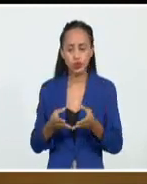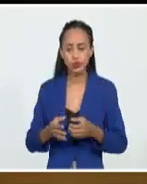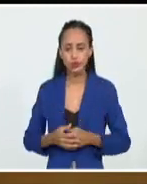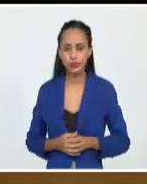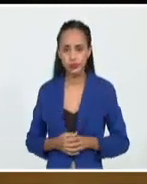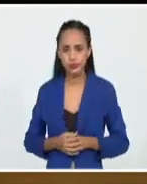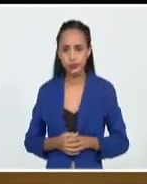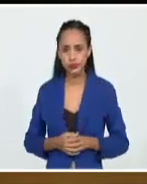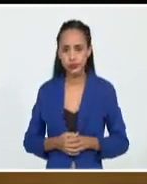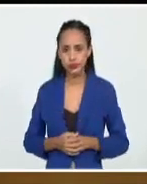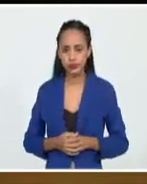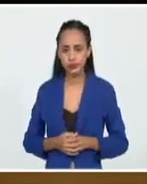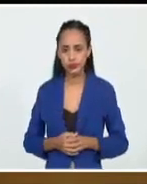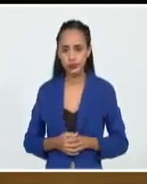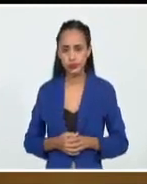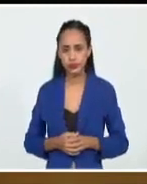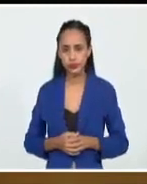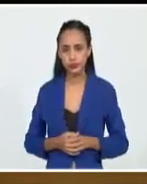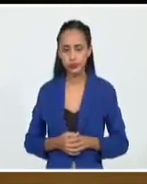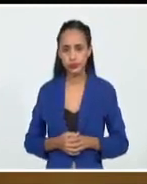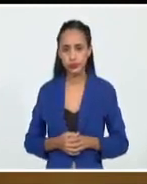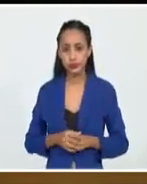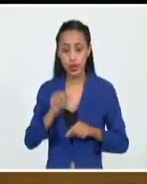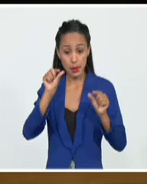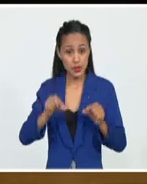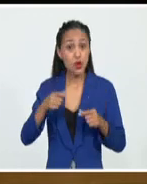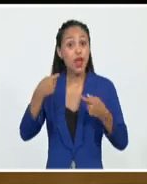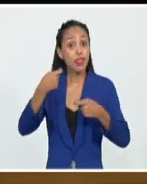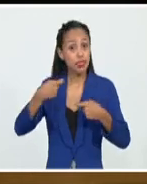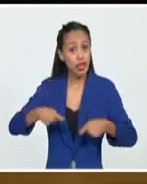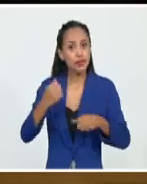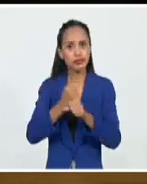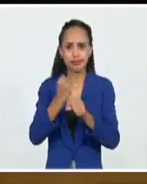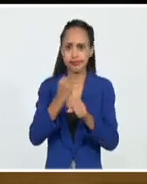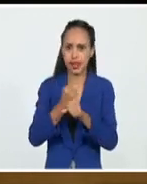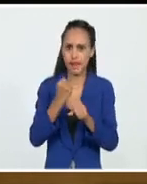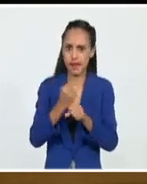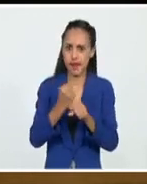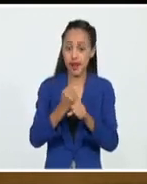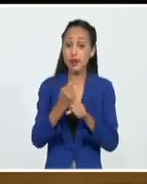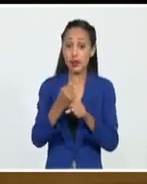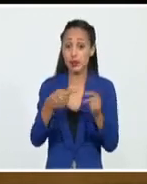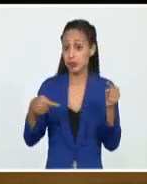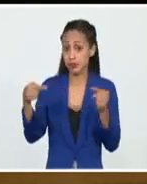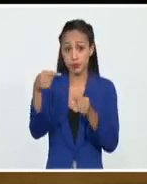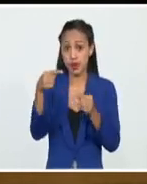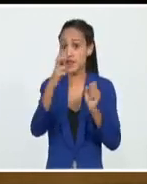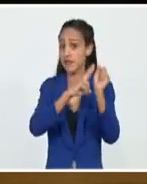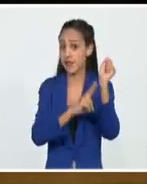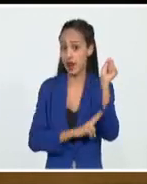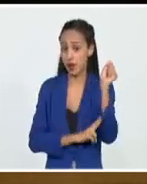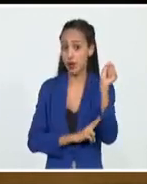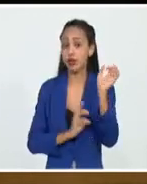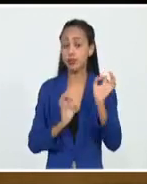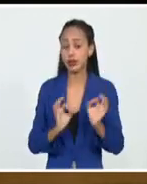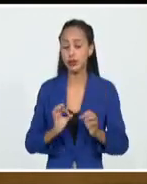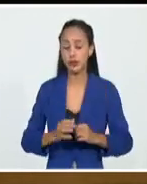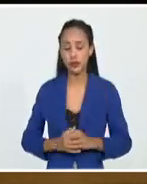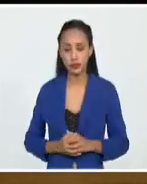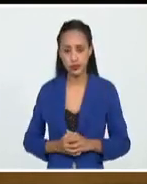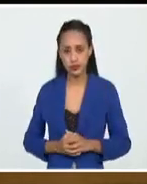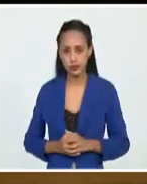la laboriosidad constituyan valores morales cardinales y que la aplicación del principio de distribución